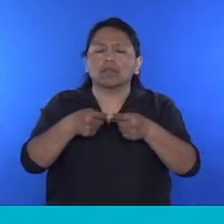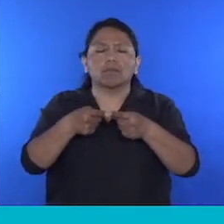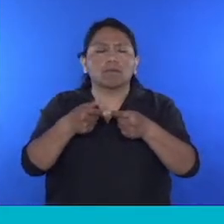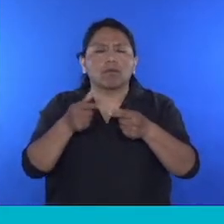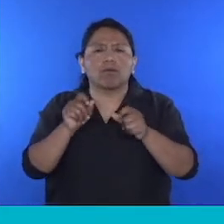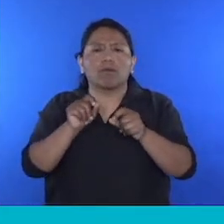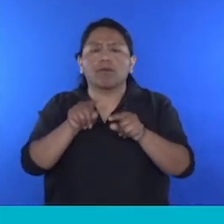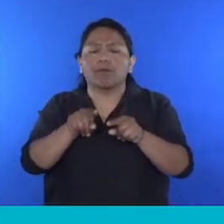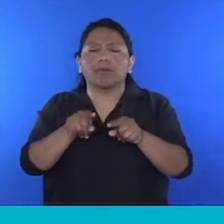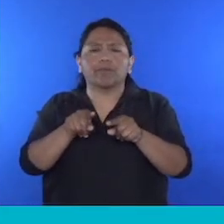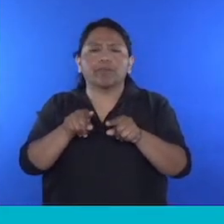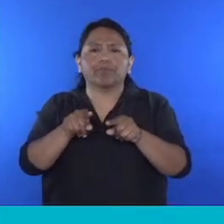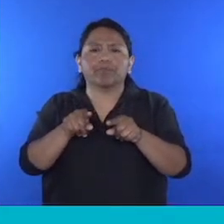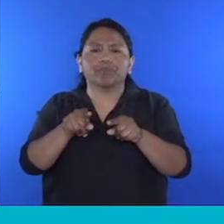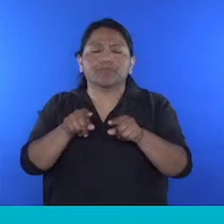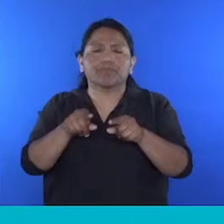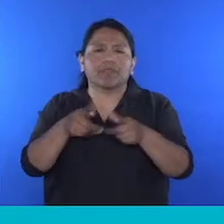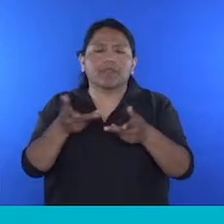bajo la